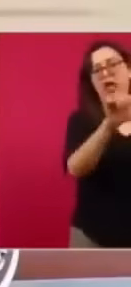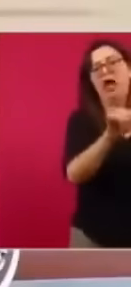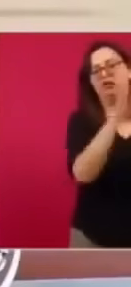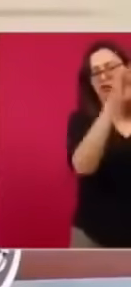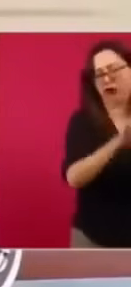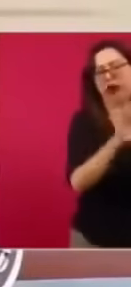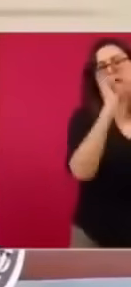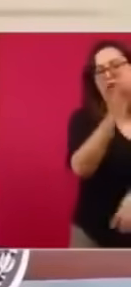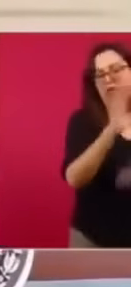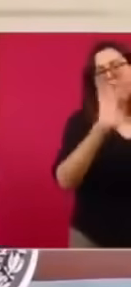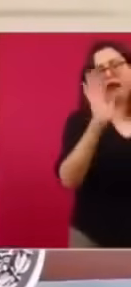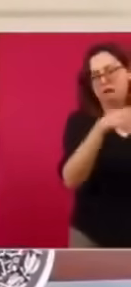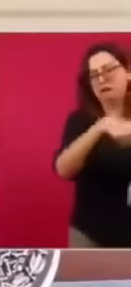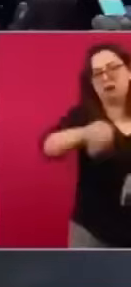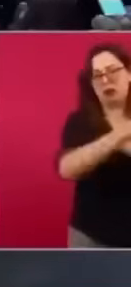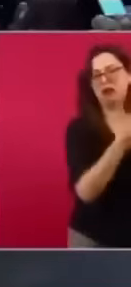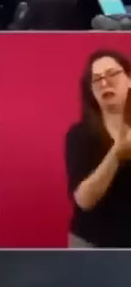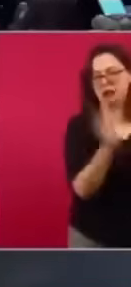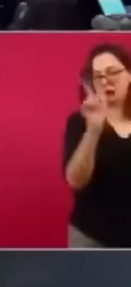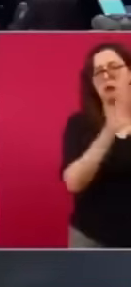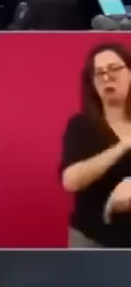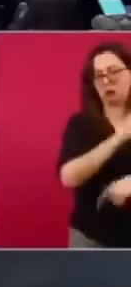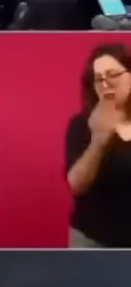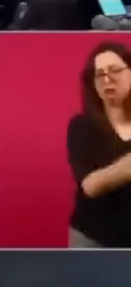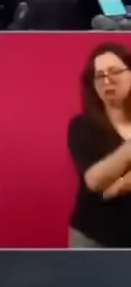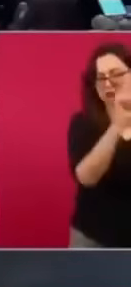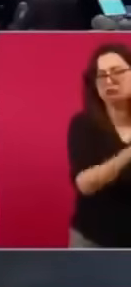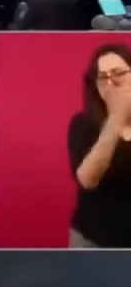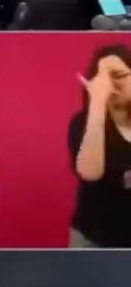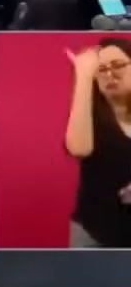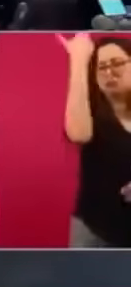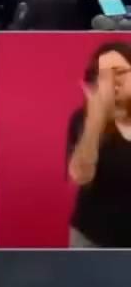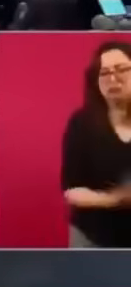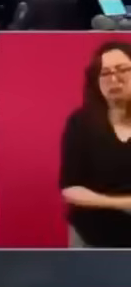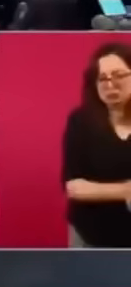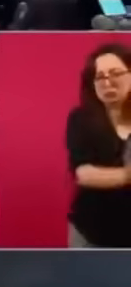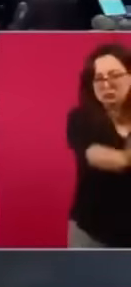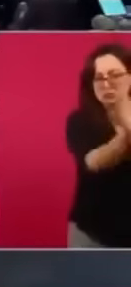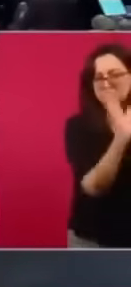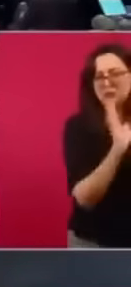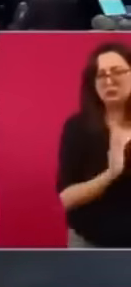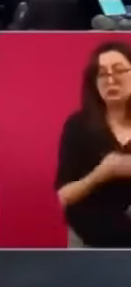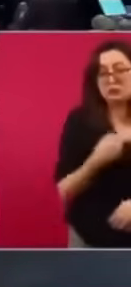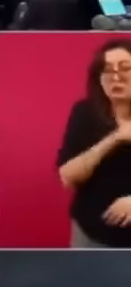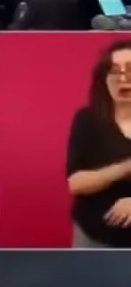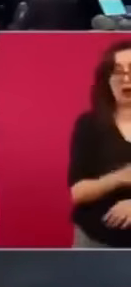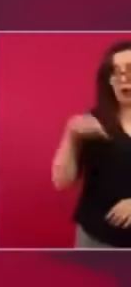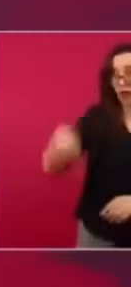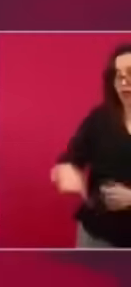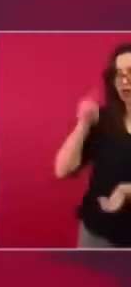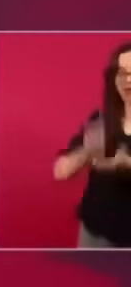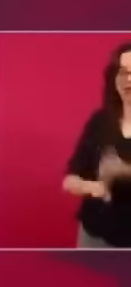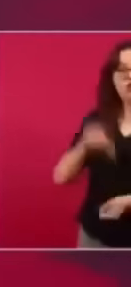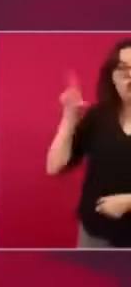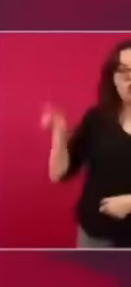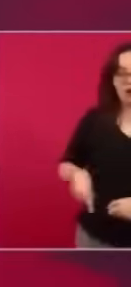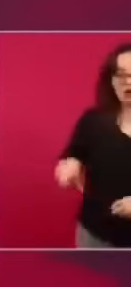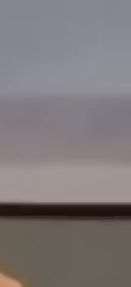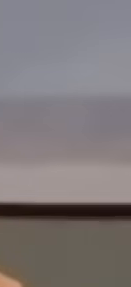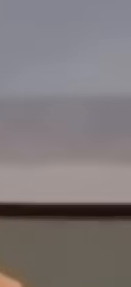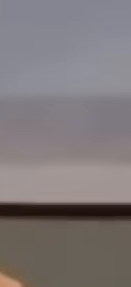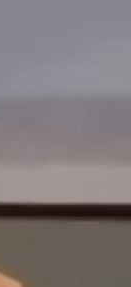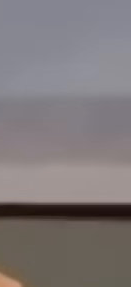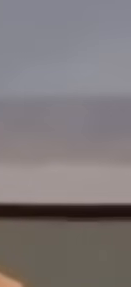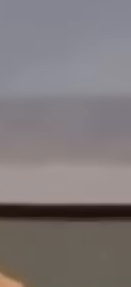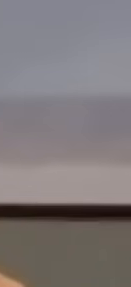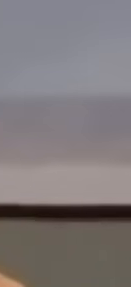esclarecer. Pues de los 22, ahorita ya van 11 los detenidos. Este funcionario público que acaba